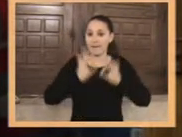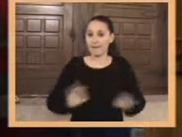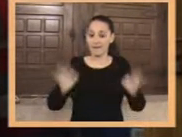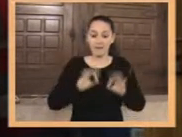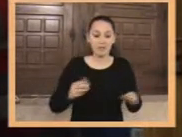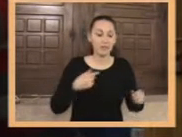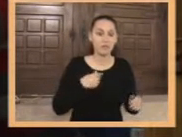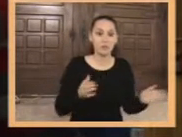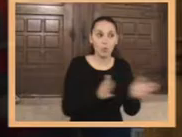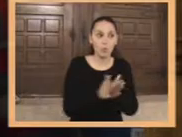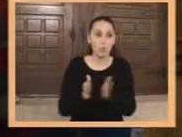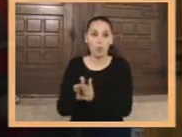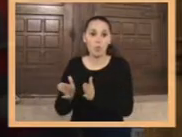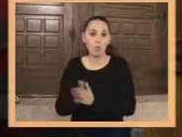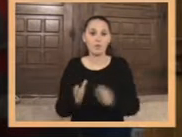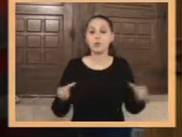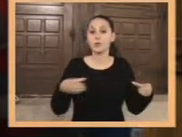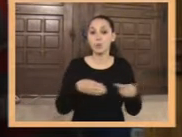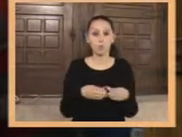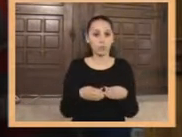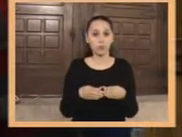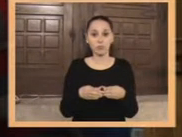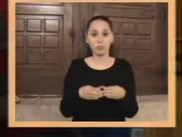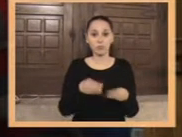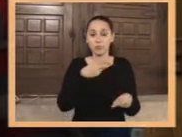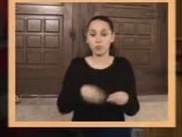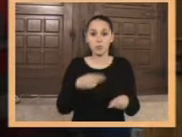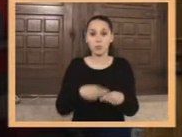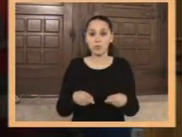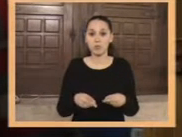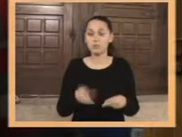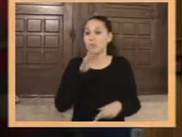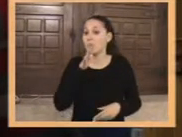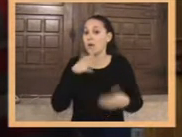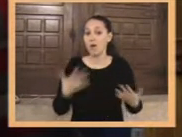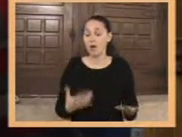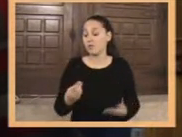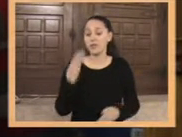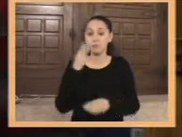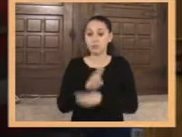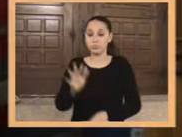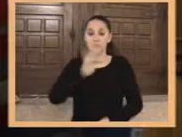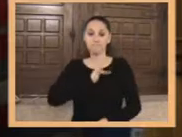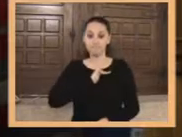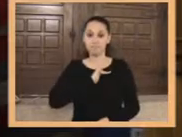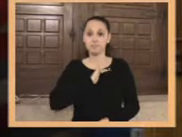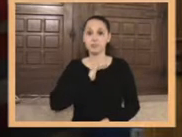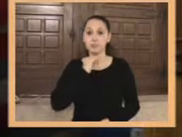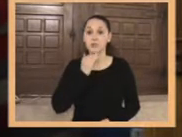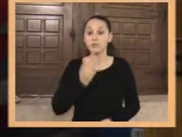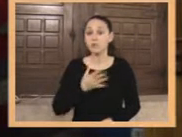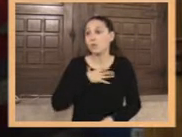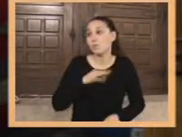compañero más de este grupo municipal, que me ha tocado ser estar ahora de portavoz. A lo mejor es que vosotros,